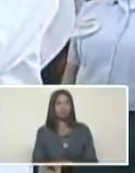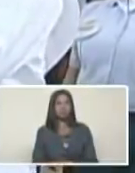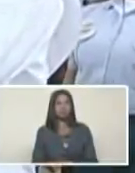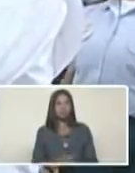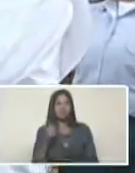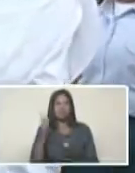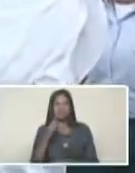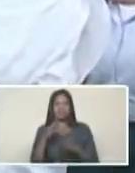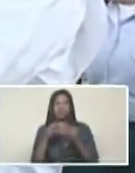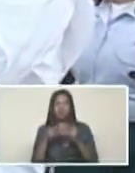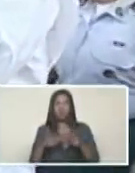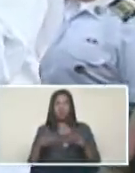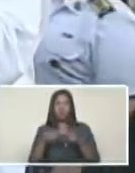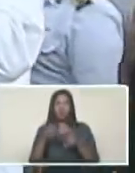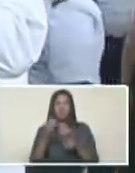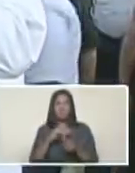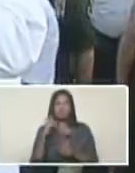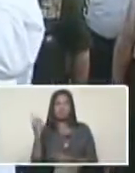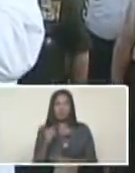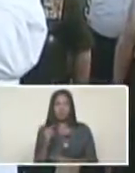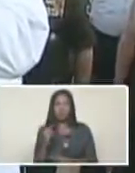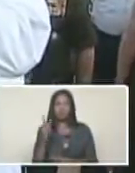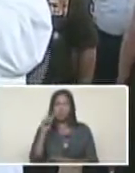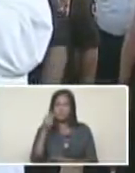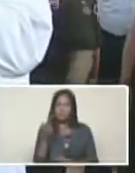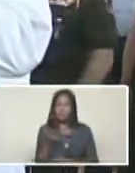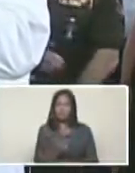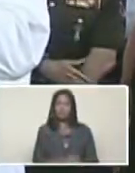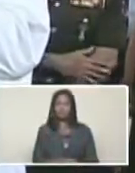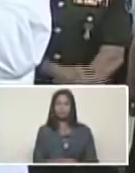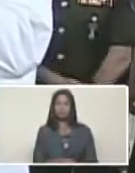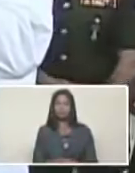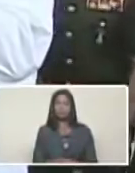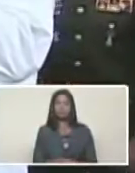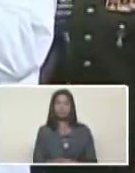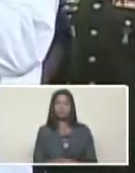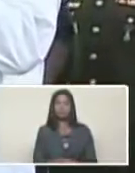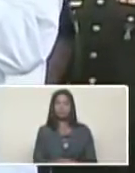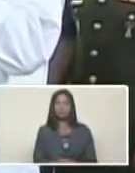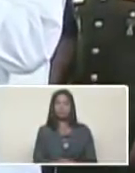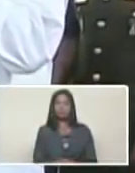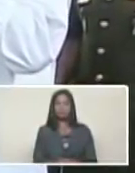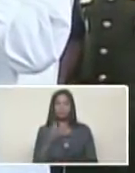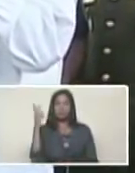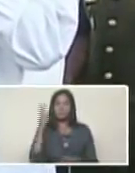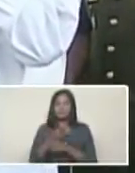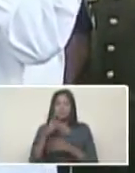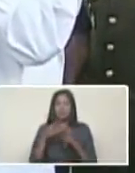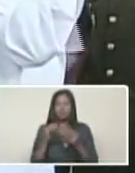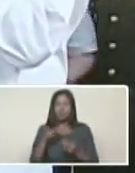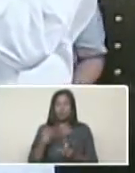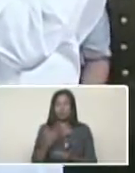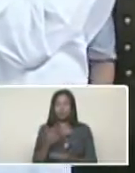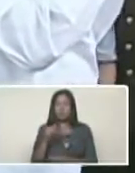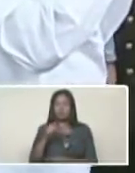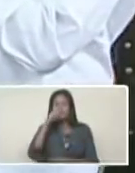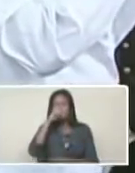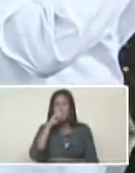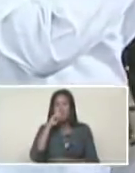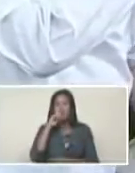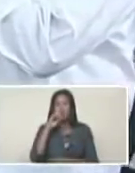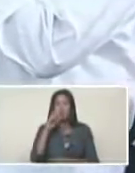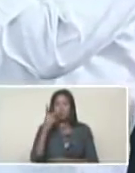los espacios, llegó inclusive a amenazar la posibilidad de que este año